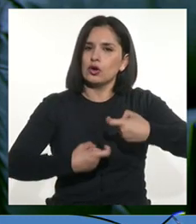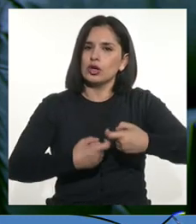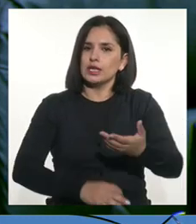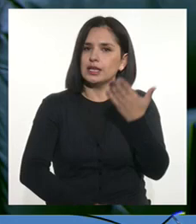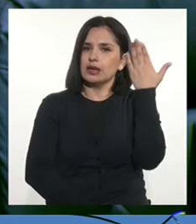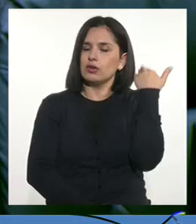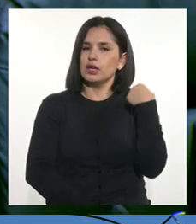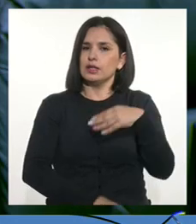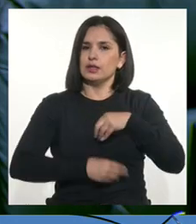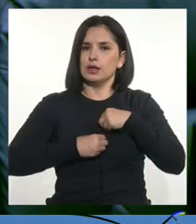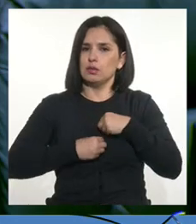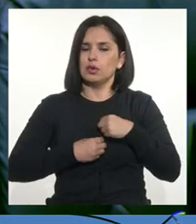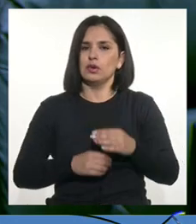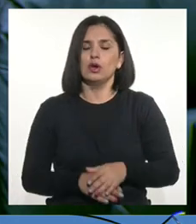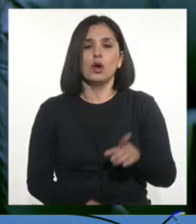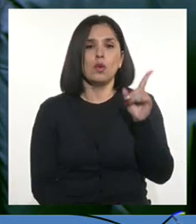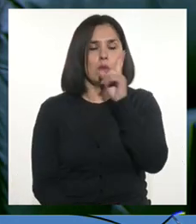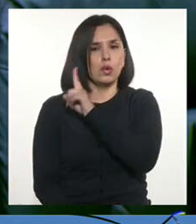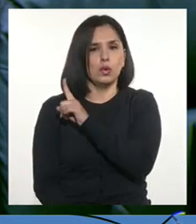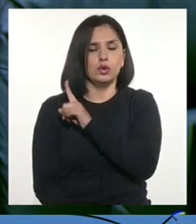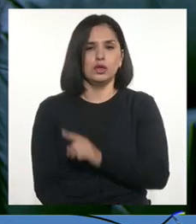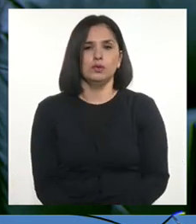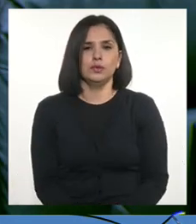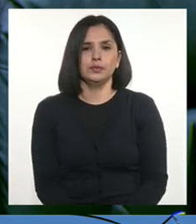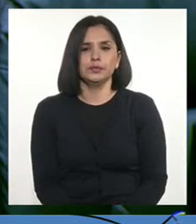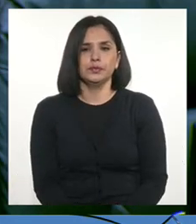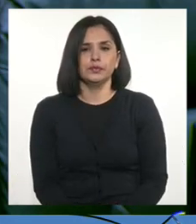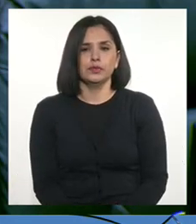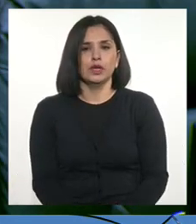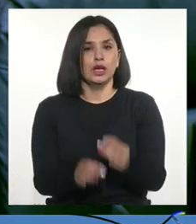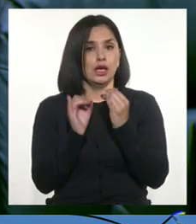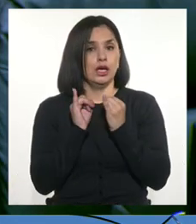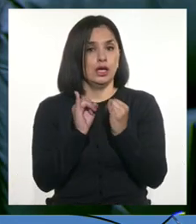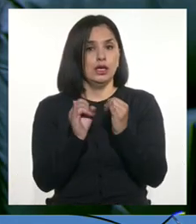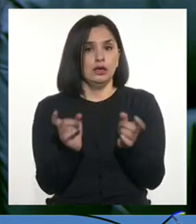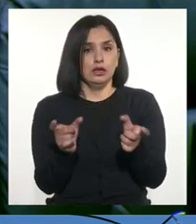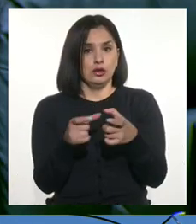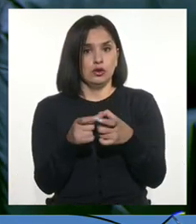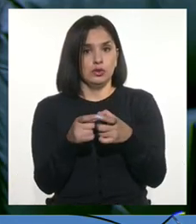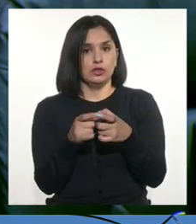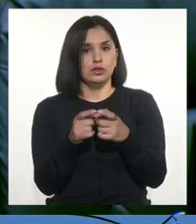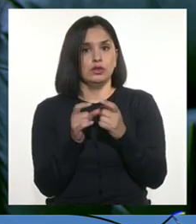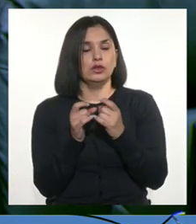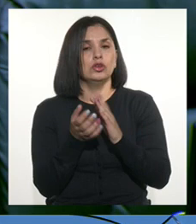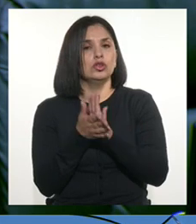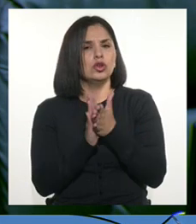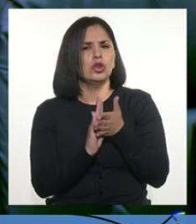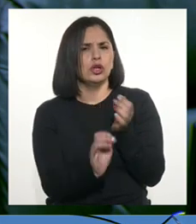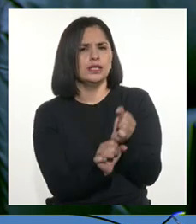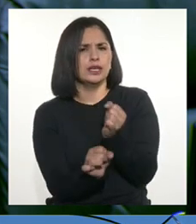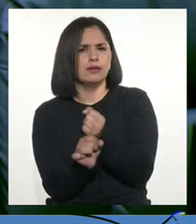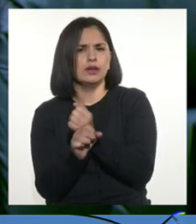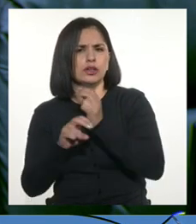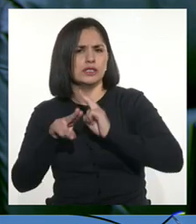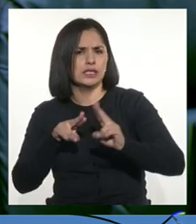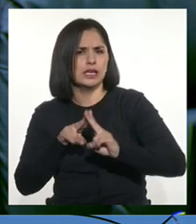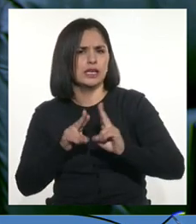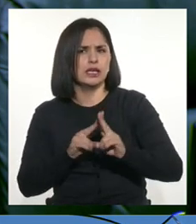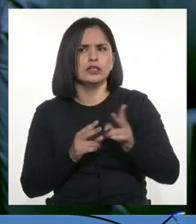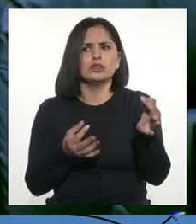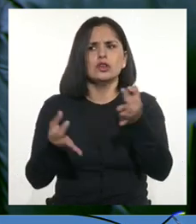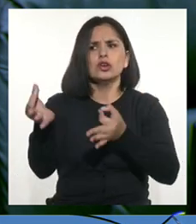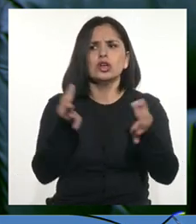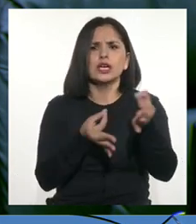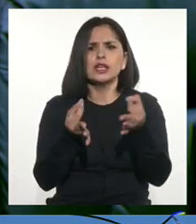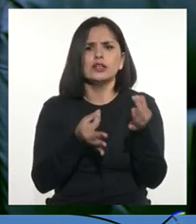en último término hago notar que el informe la comisión da cuenta del trabajo realizado consignando las intervenciones efectuadas en la